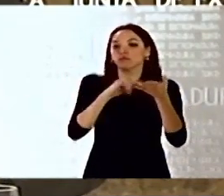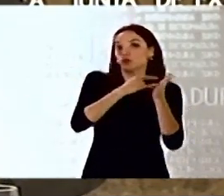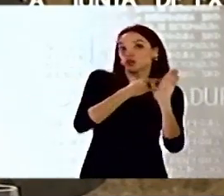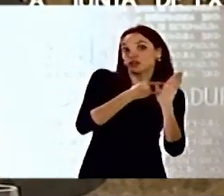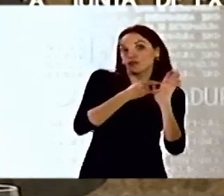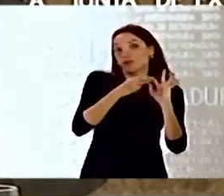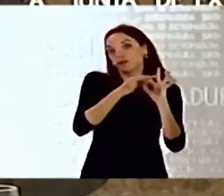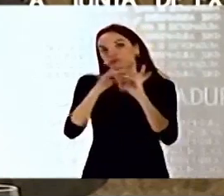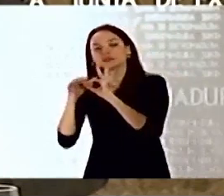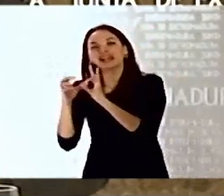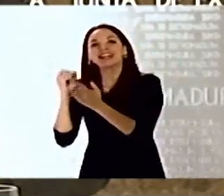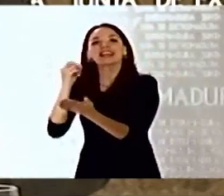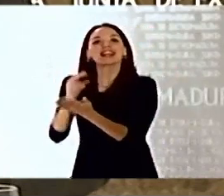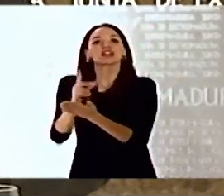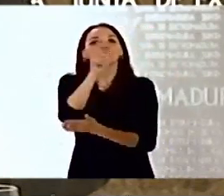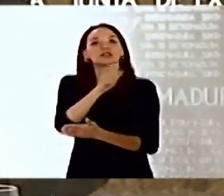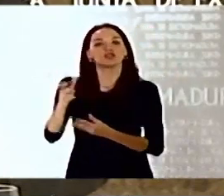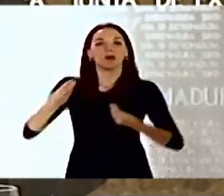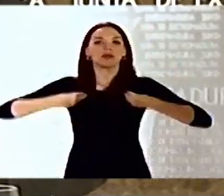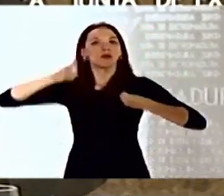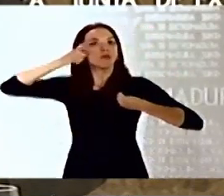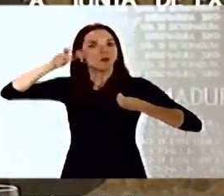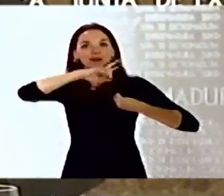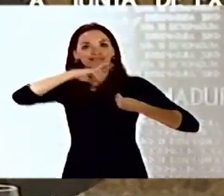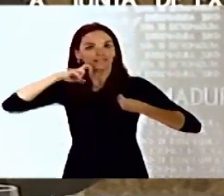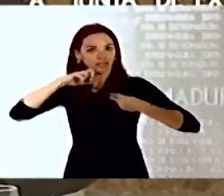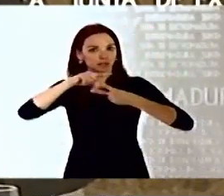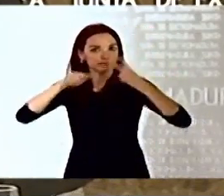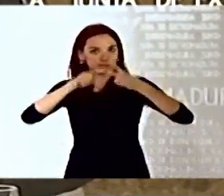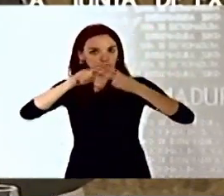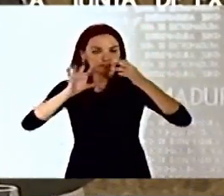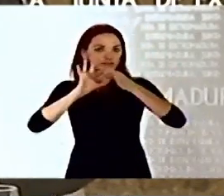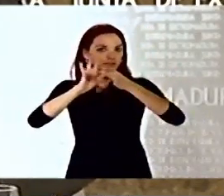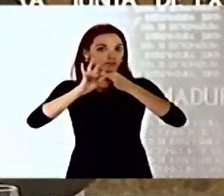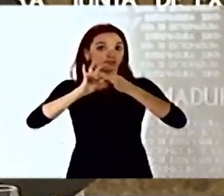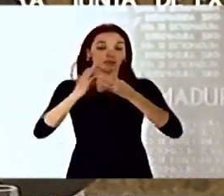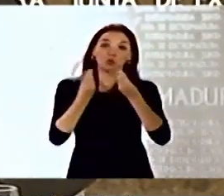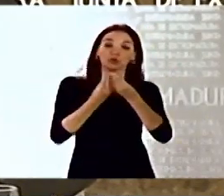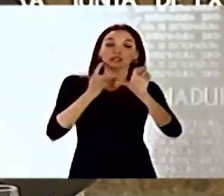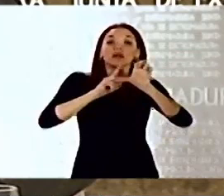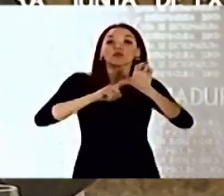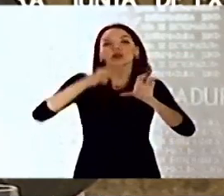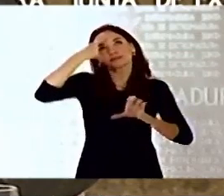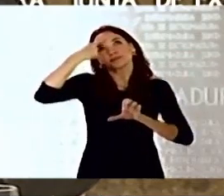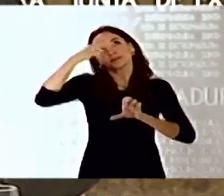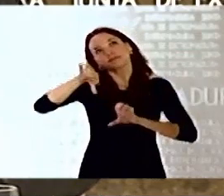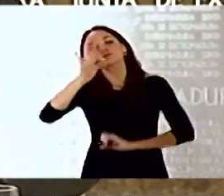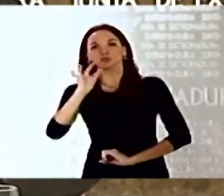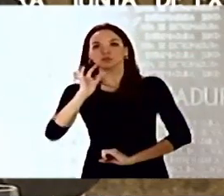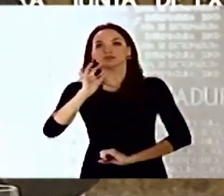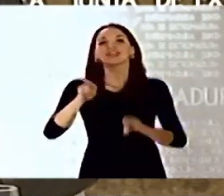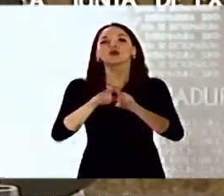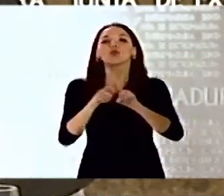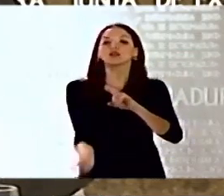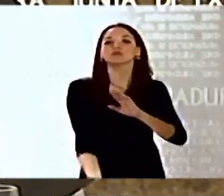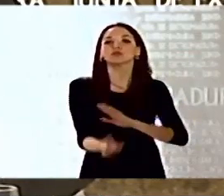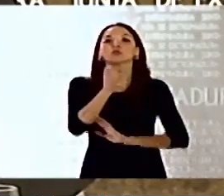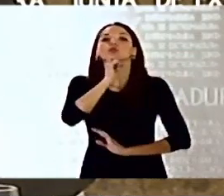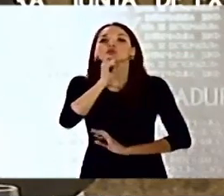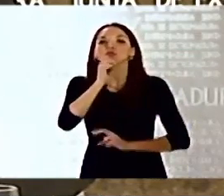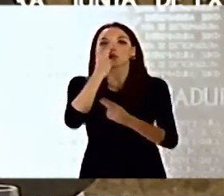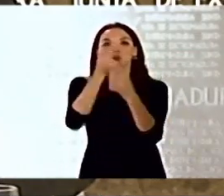con el reto demográfico. La Junta ha decidido que estos regadíos se ejecuten como regadíos públicos, ya que